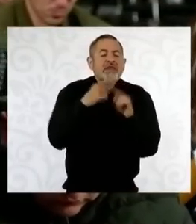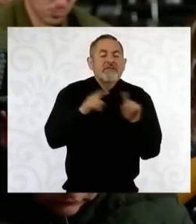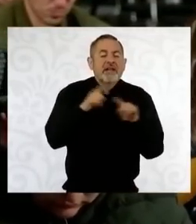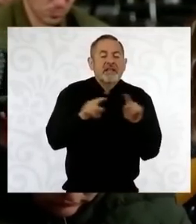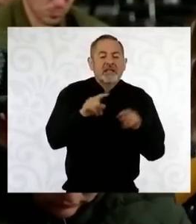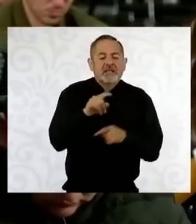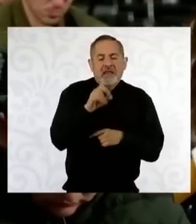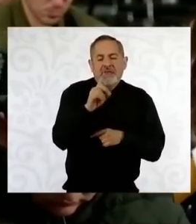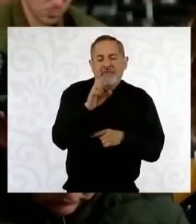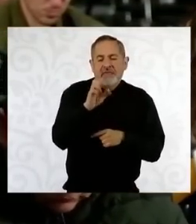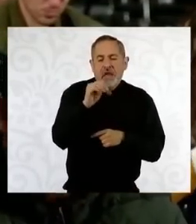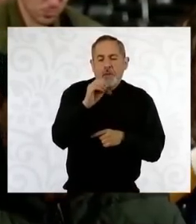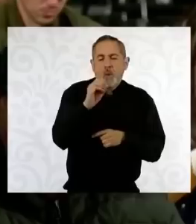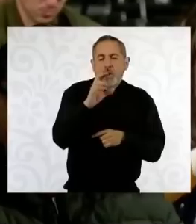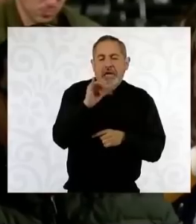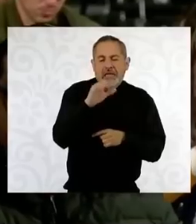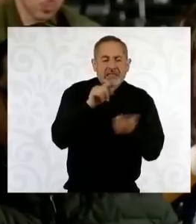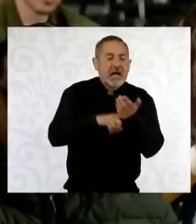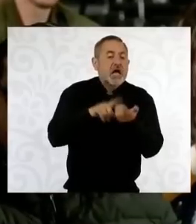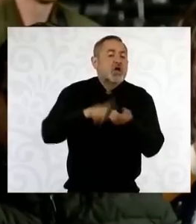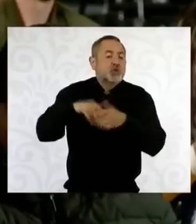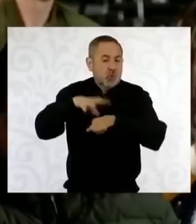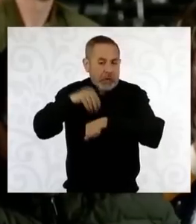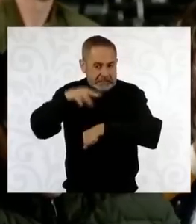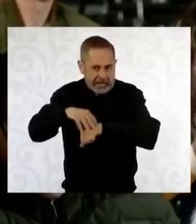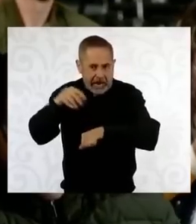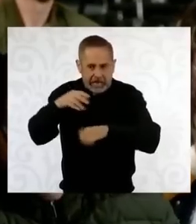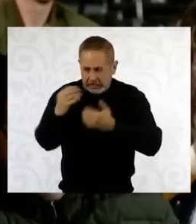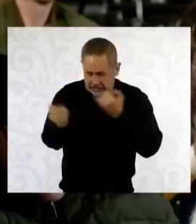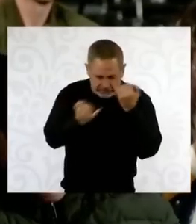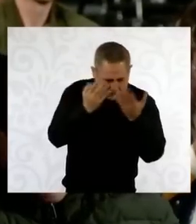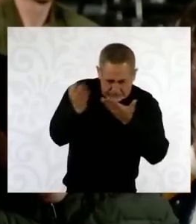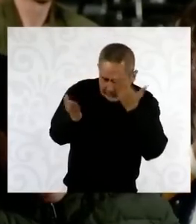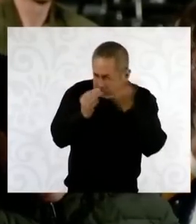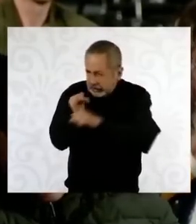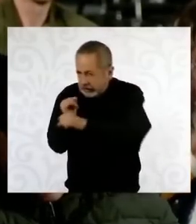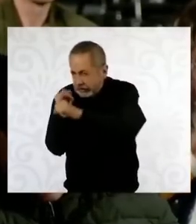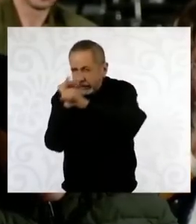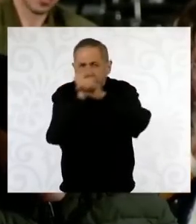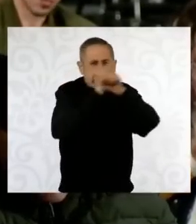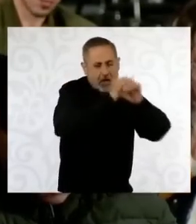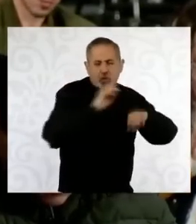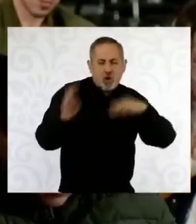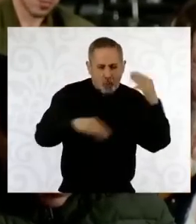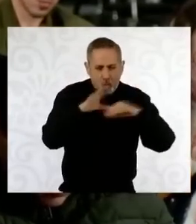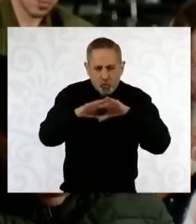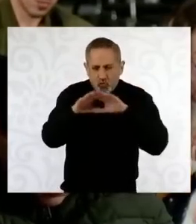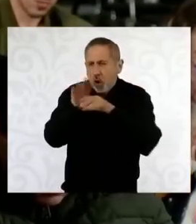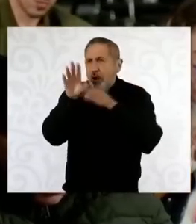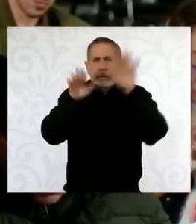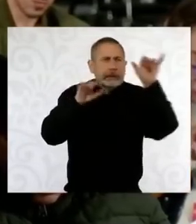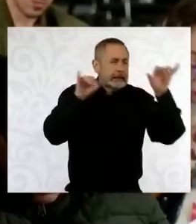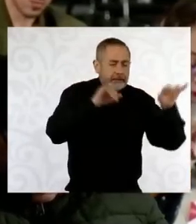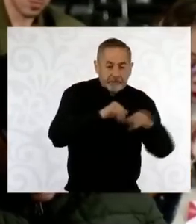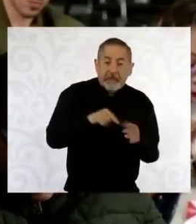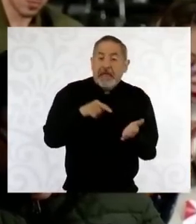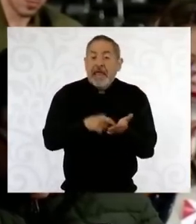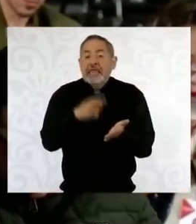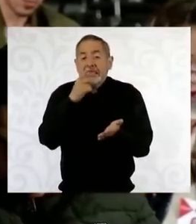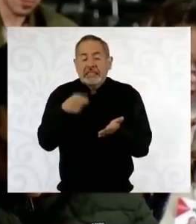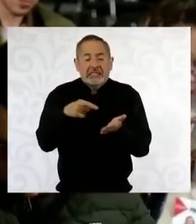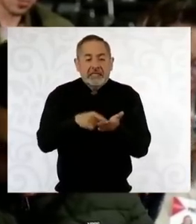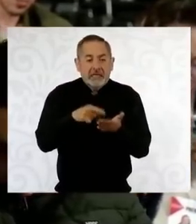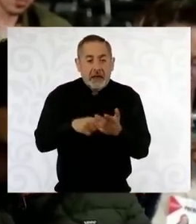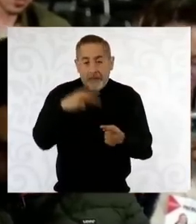de Suecia, en donde participan también expertos de todo el mundo para ver los niveles justo de democracia. En algún punto lo que ellos mencionan es que, bueno,